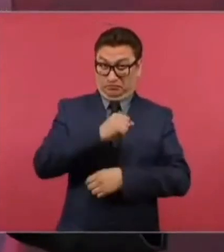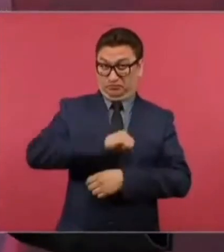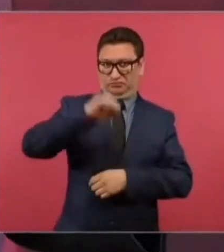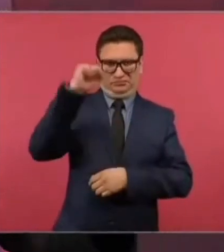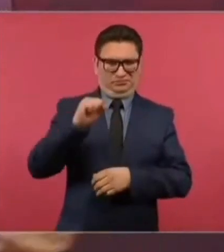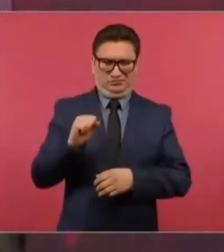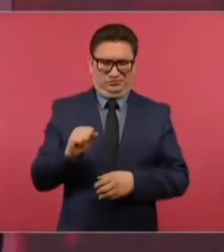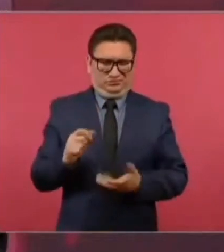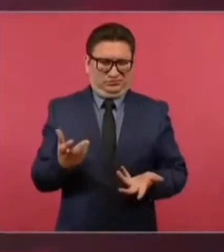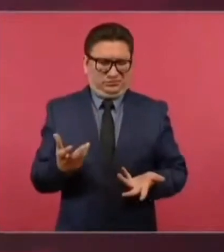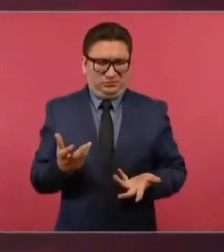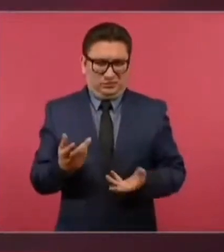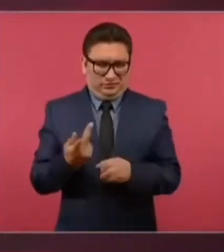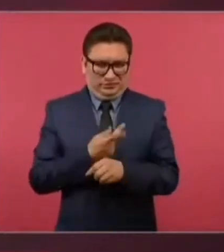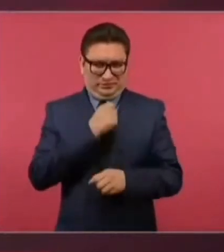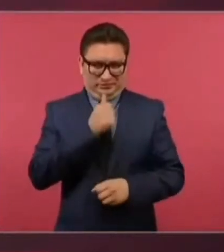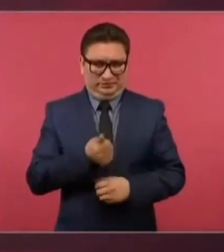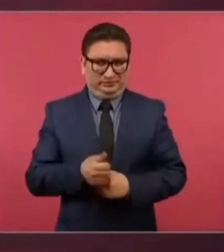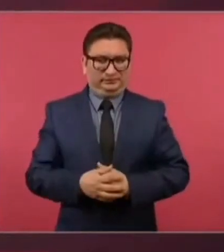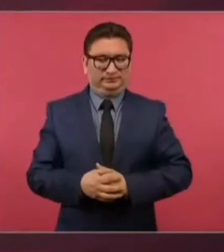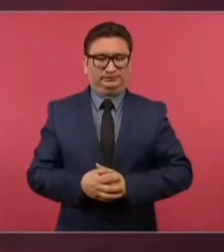inflación.